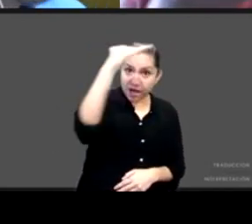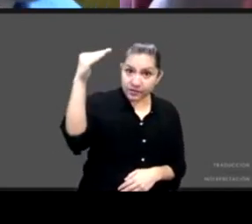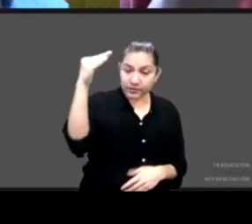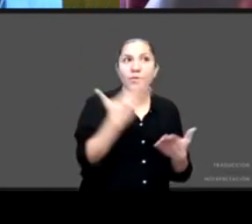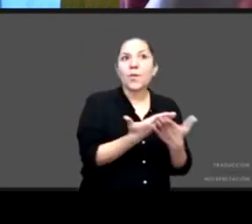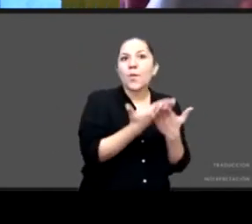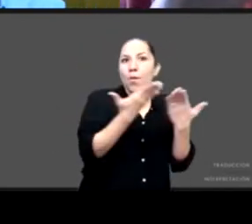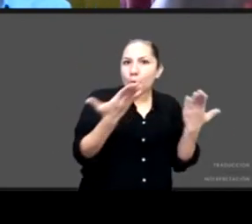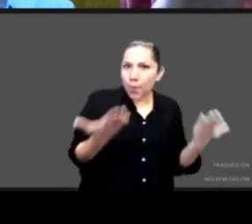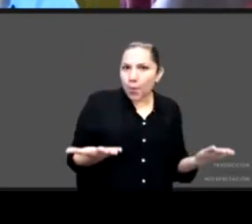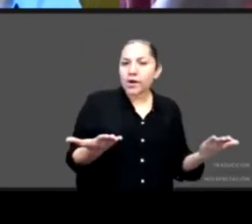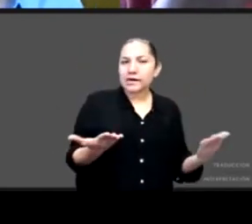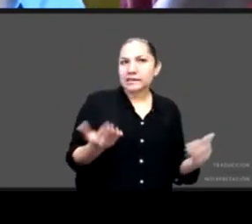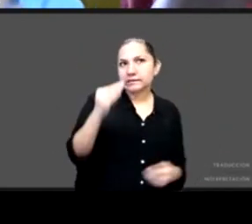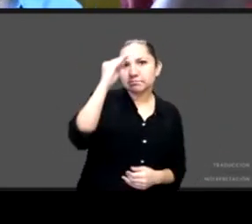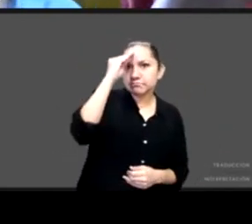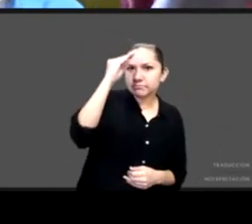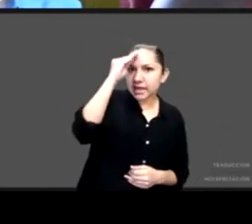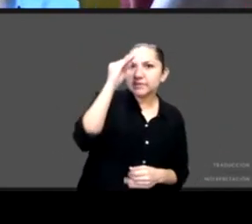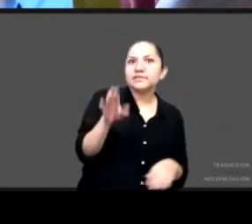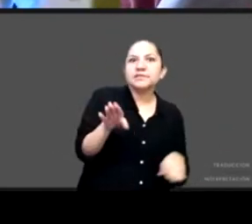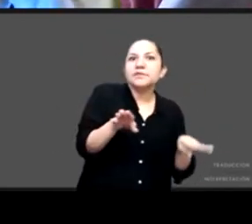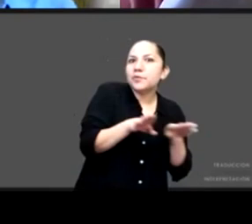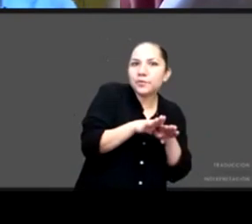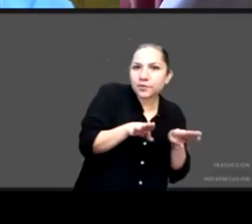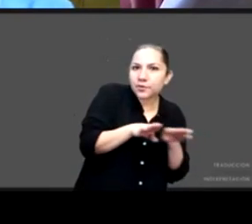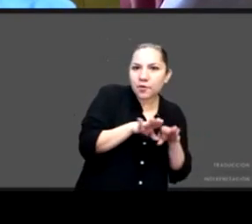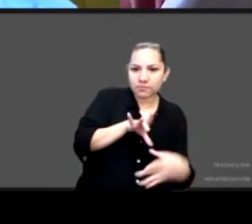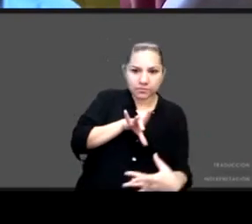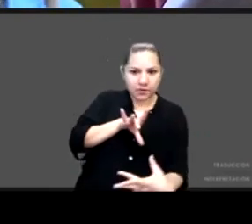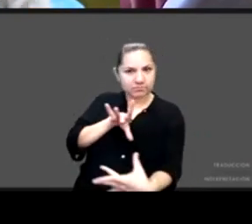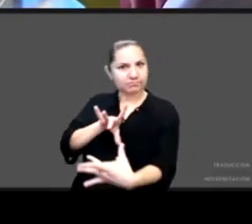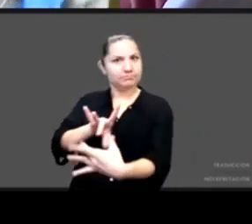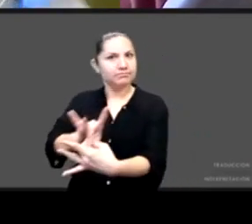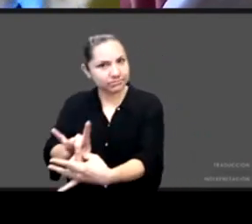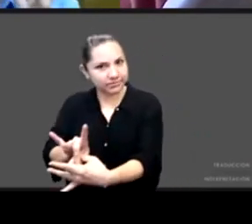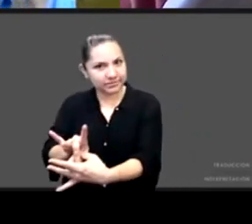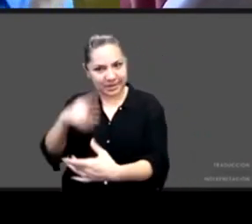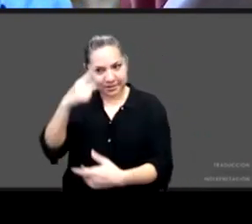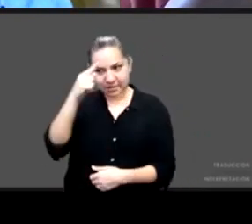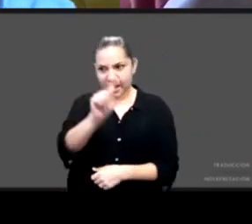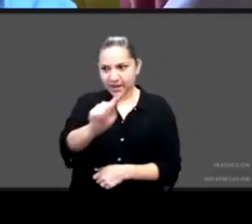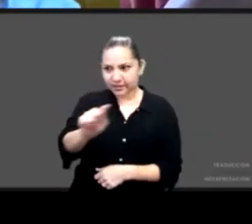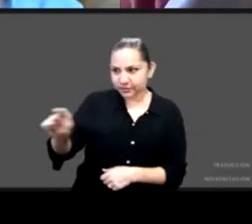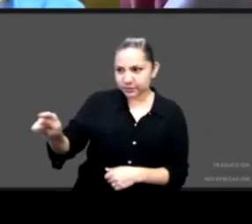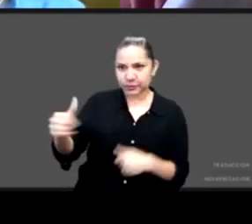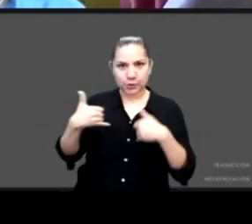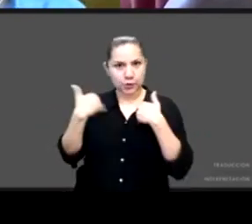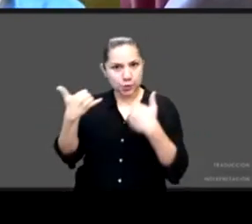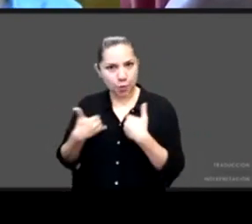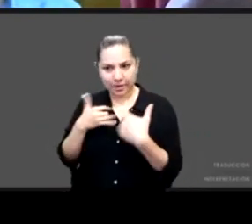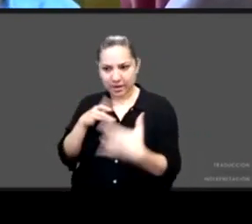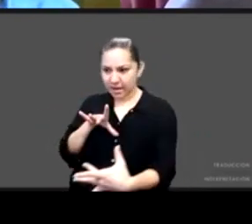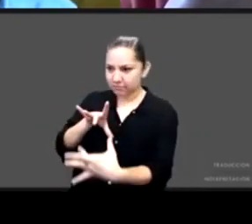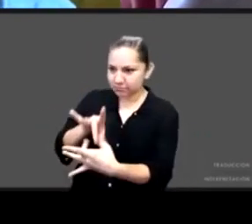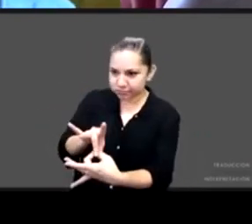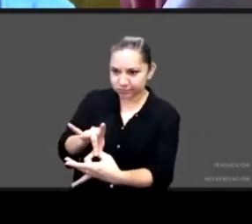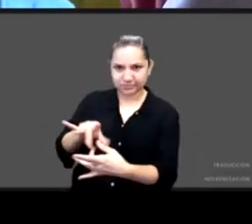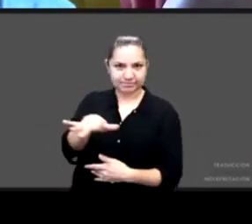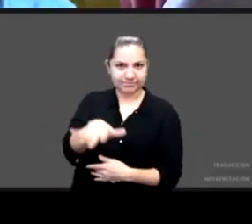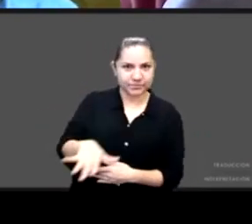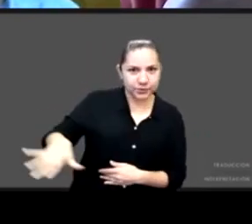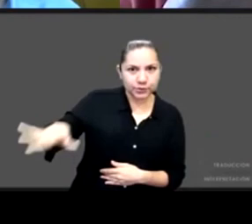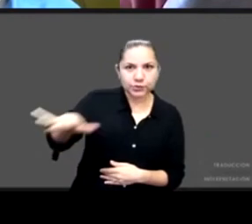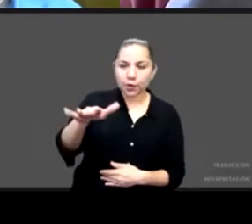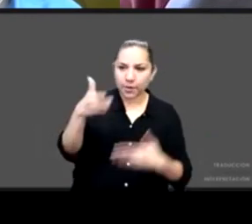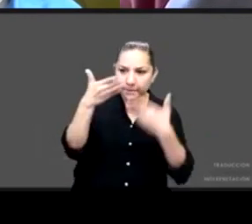acercarnos justamente y dar cabida y recibir, porque no es aceptar, yo creo que es recibir las distintas expresiones que